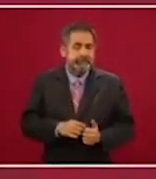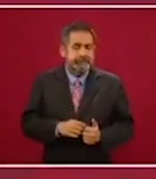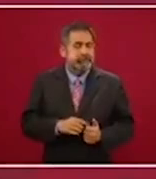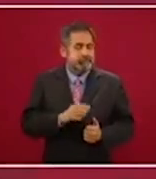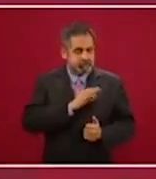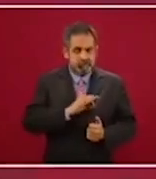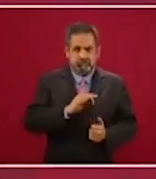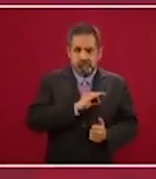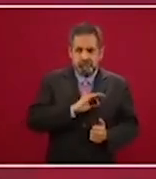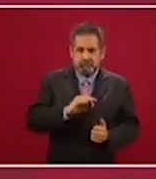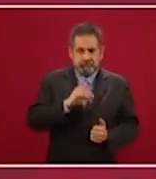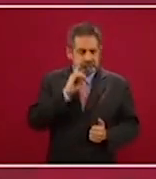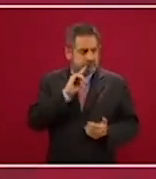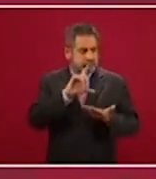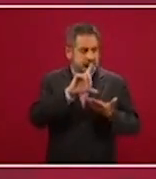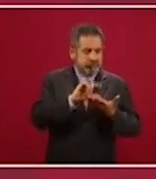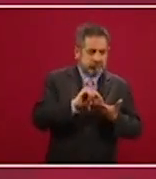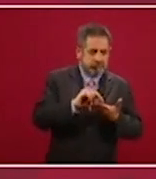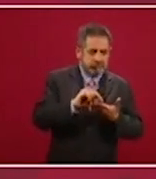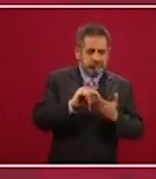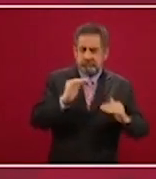permite compensar